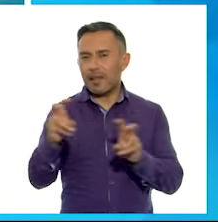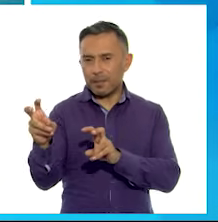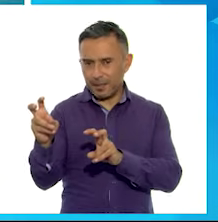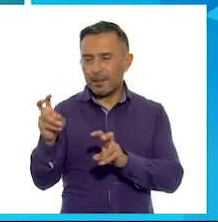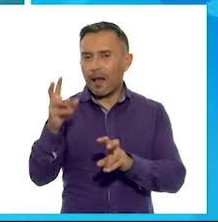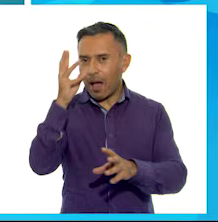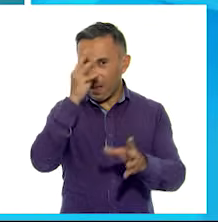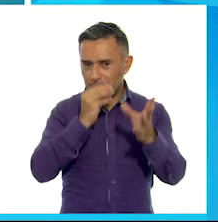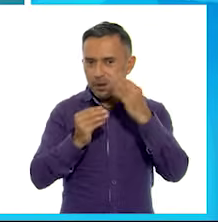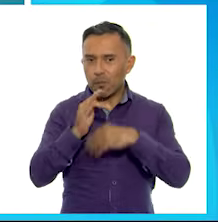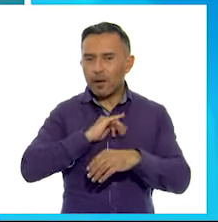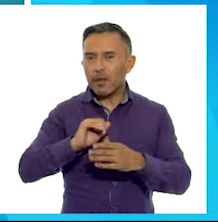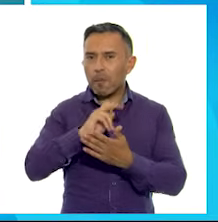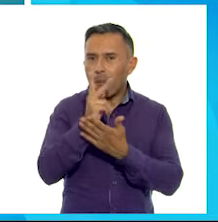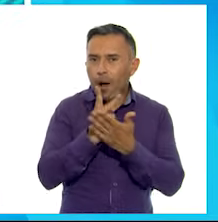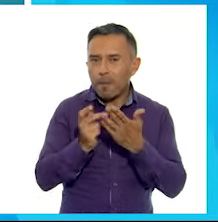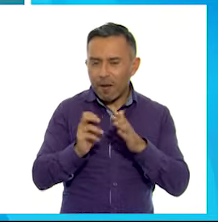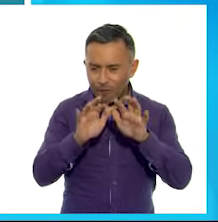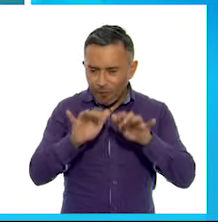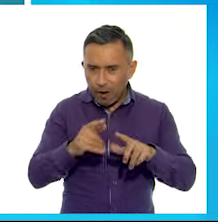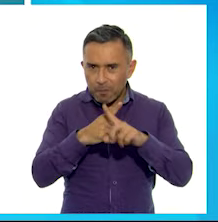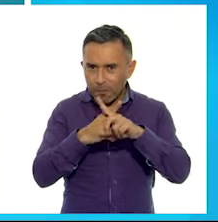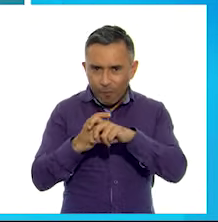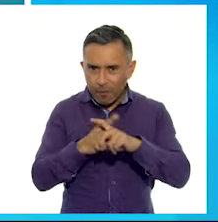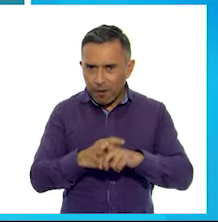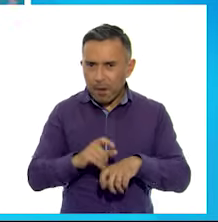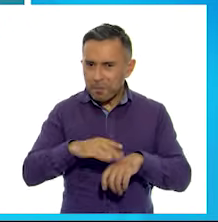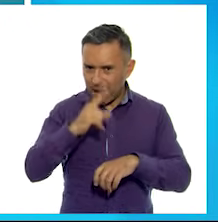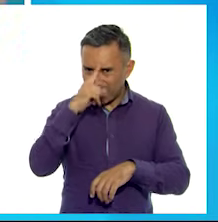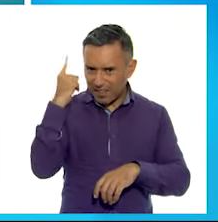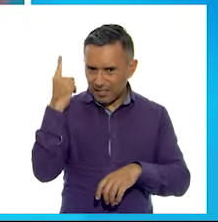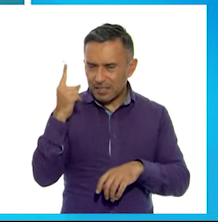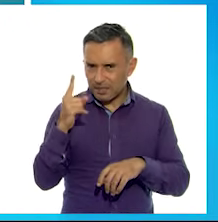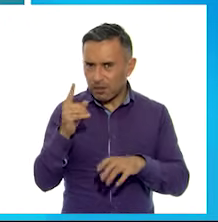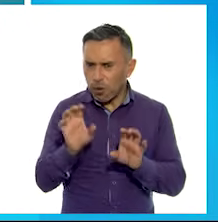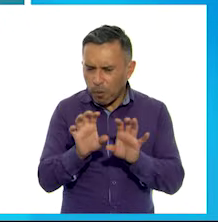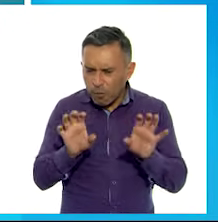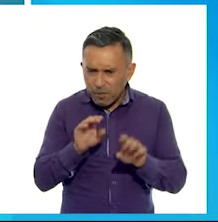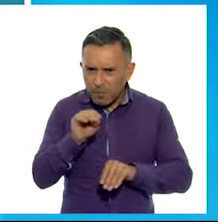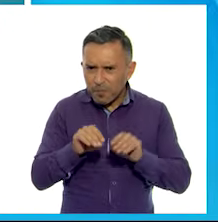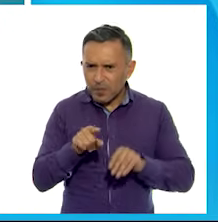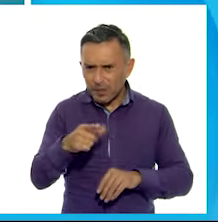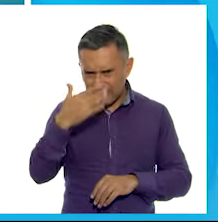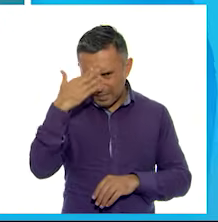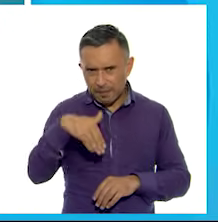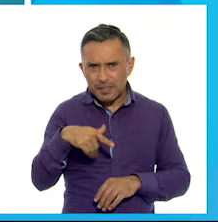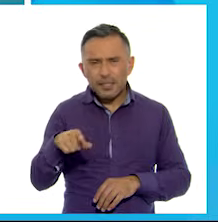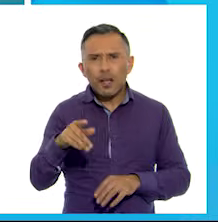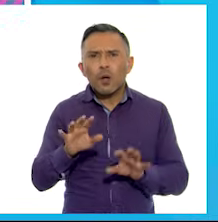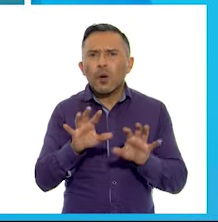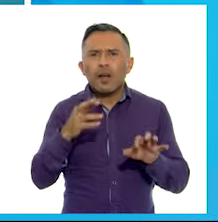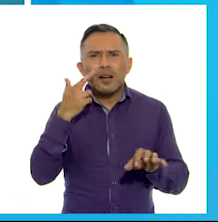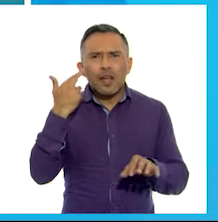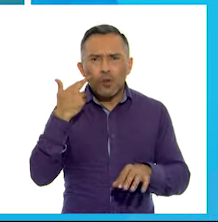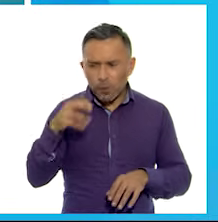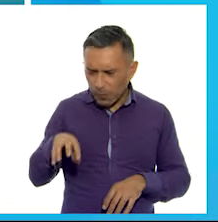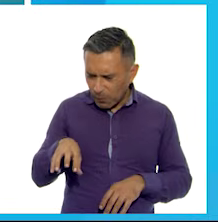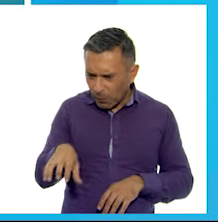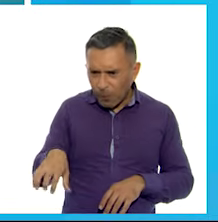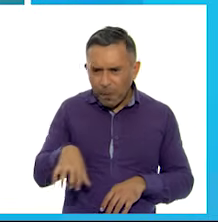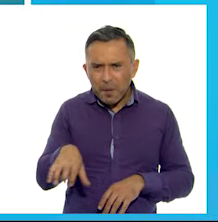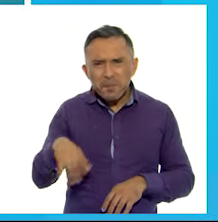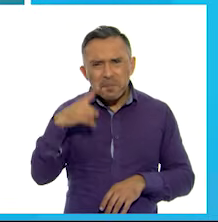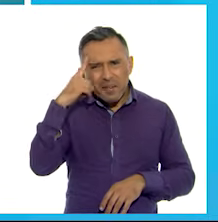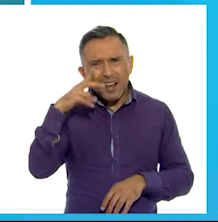ayudarán a programar de manera más sencilla en la computadora. ¿Saben para qué sirve el ratón de la computadora? ¿Y qué